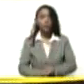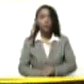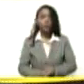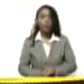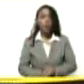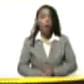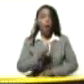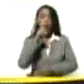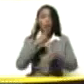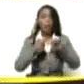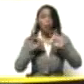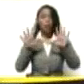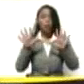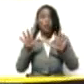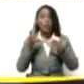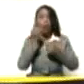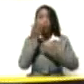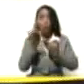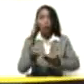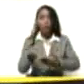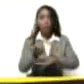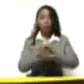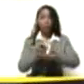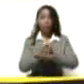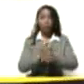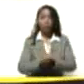El 1x10 del buen gobierno.